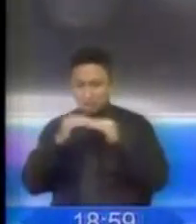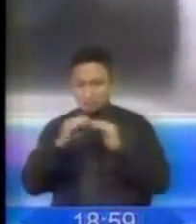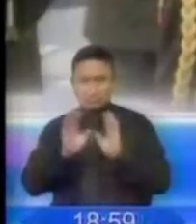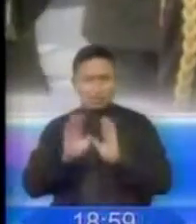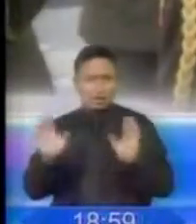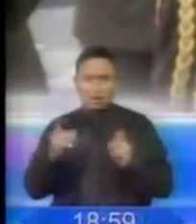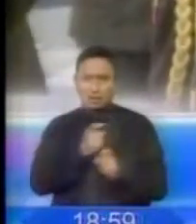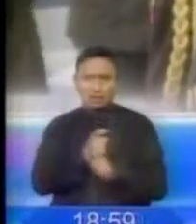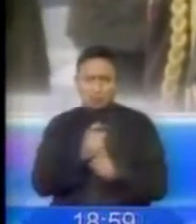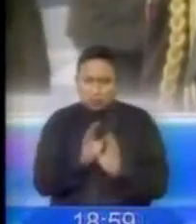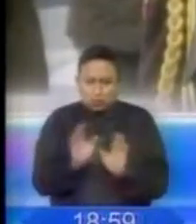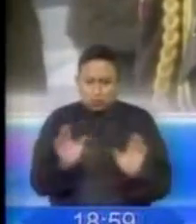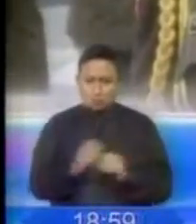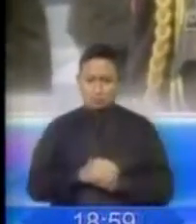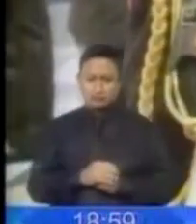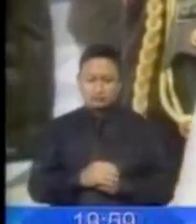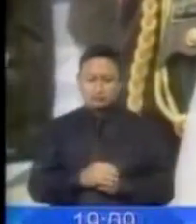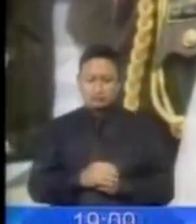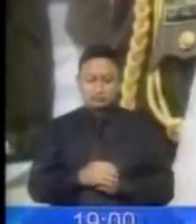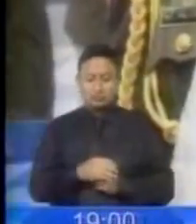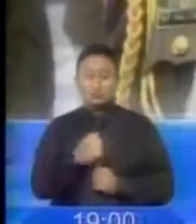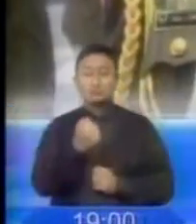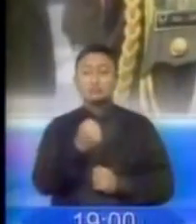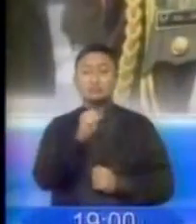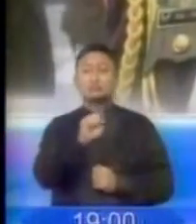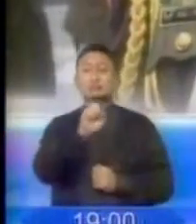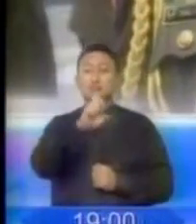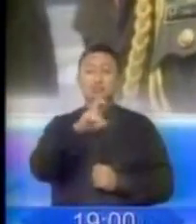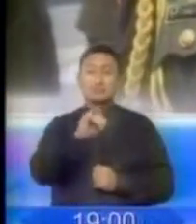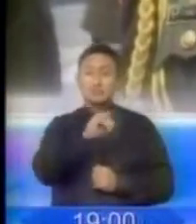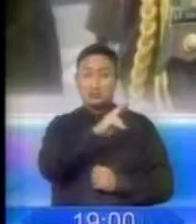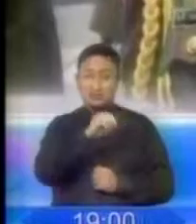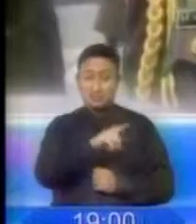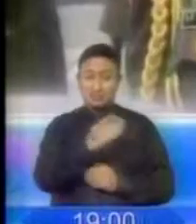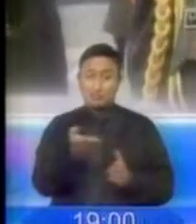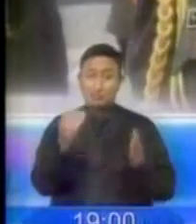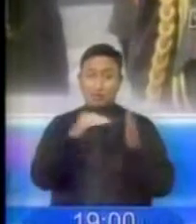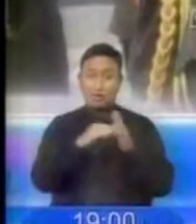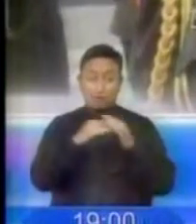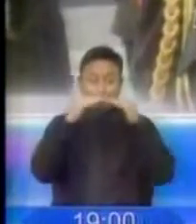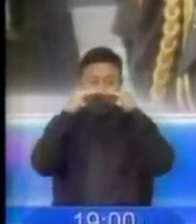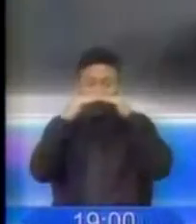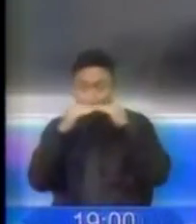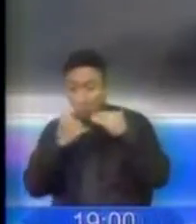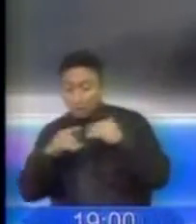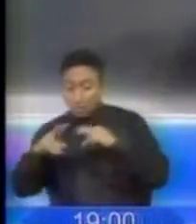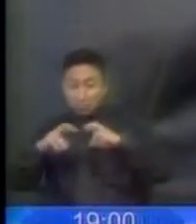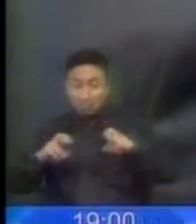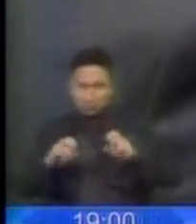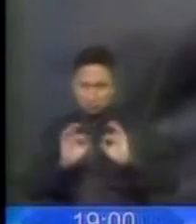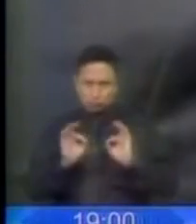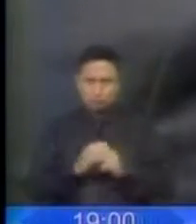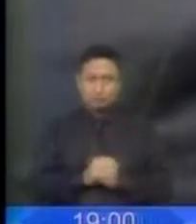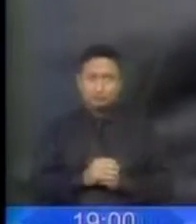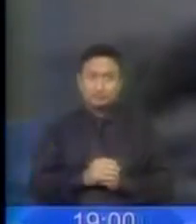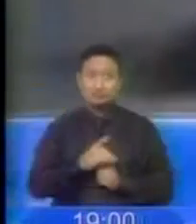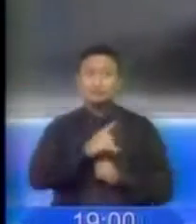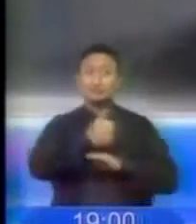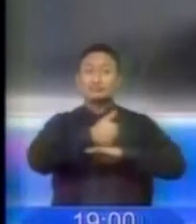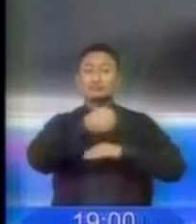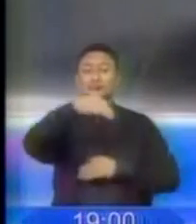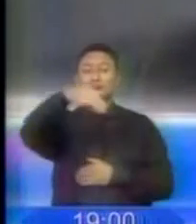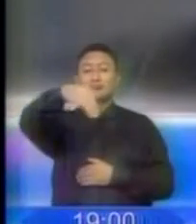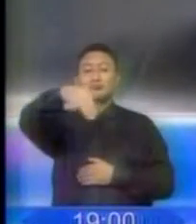político. La experiencia de la SENAIN no se va a repetir, no se va a permitir bajo este gobierno. El coronel en servicio pasivo